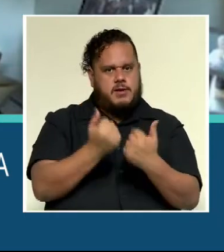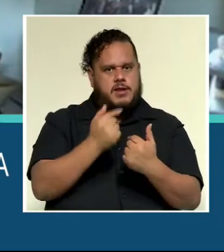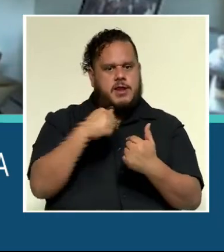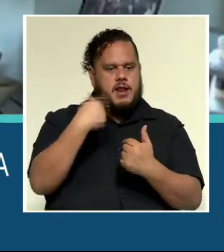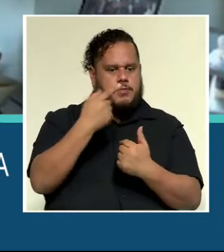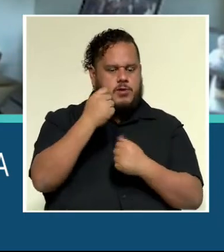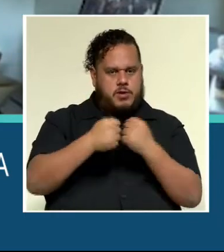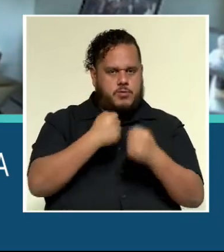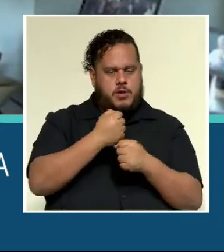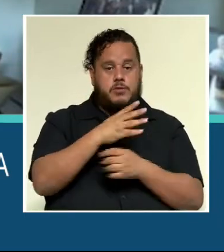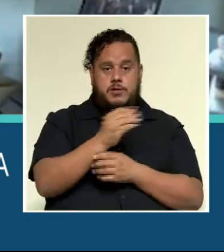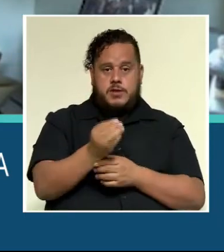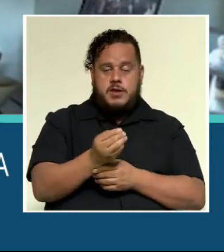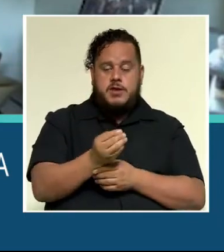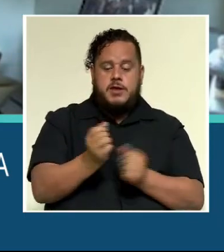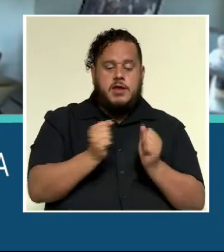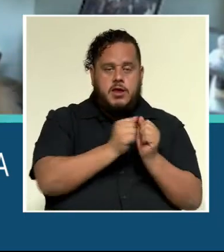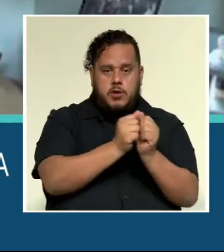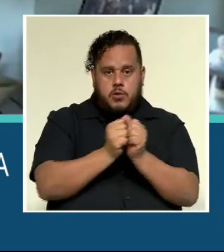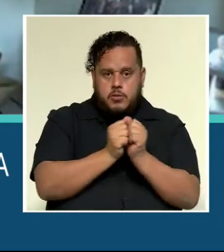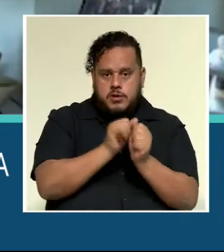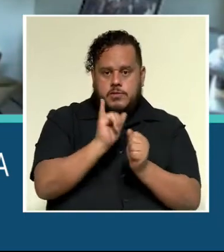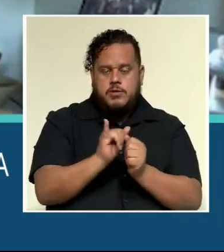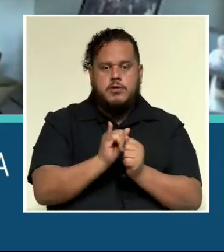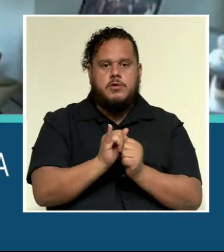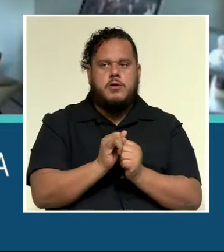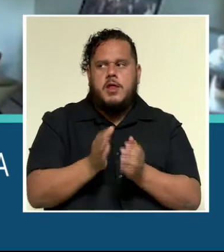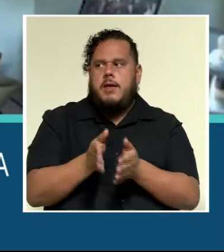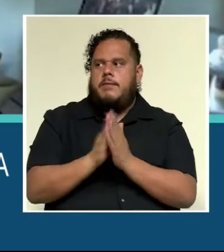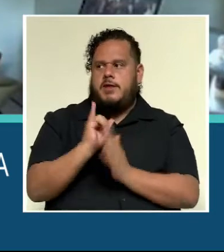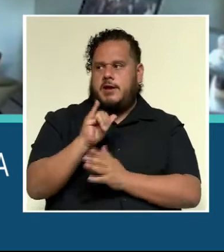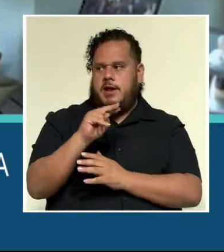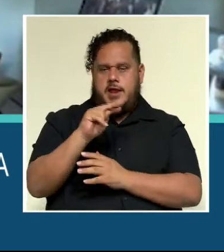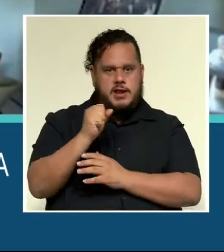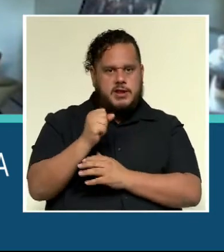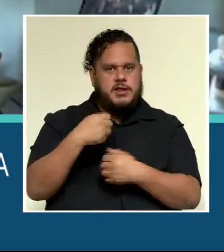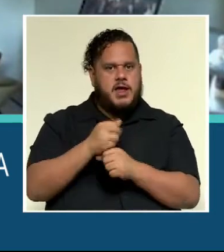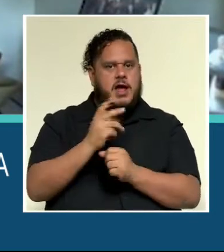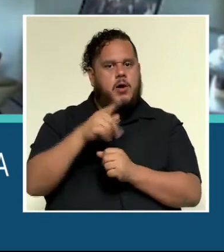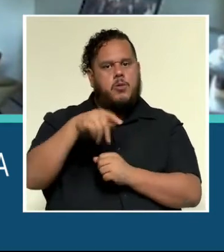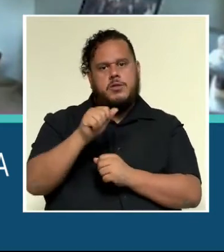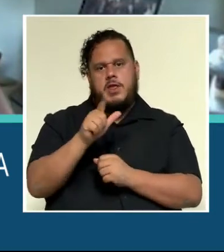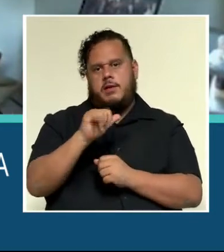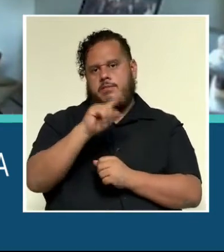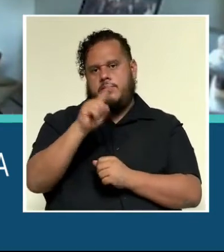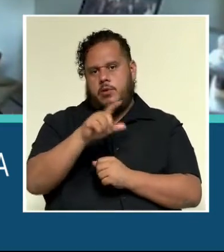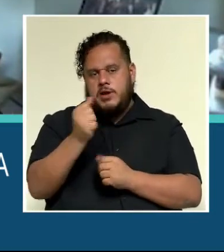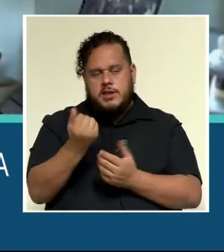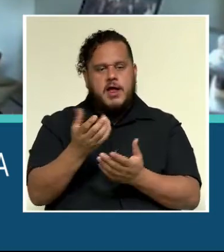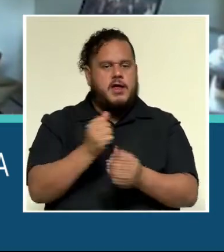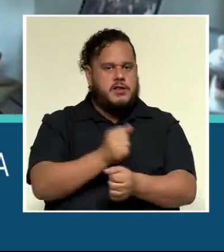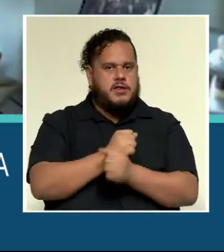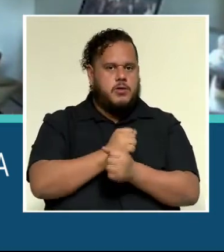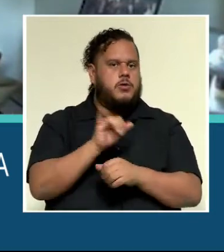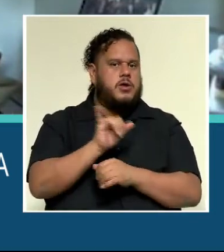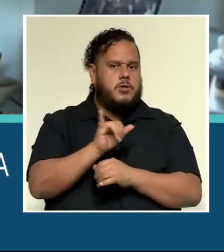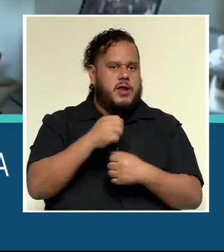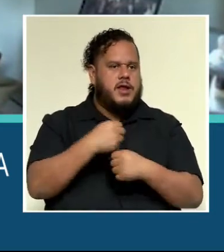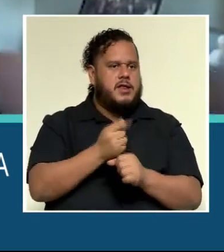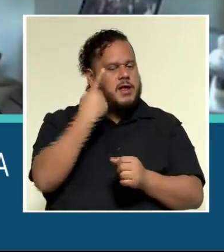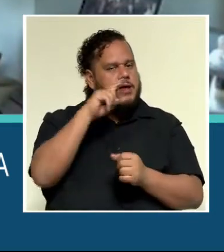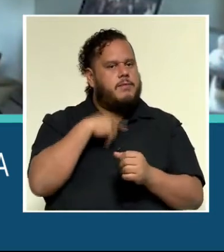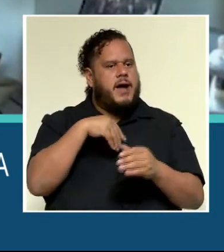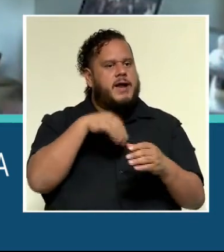año. Y conjuntamente con eso pedirle al INSS que genere una póliza de seguro igual que la que generan para las cosechas de los